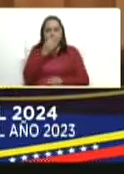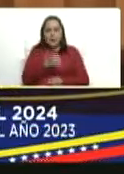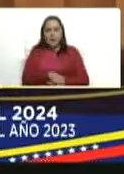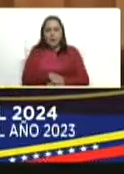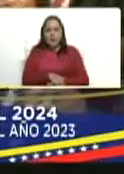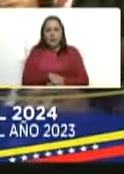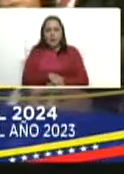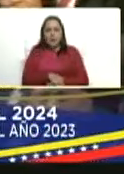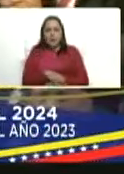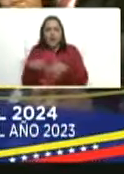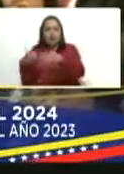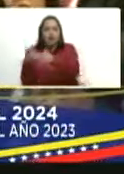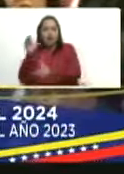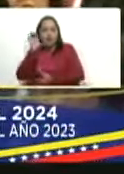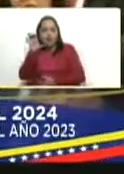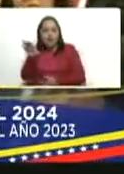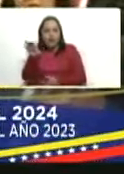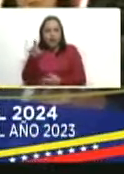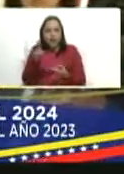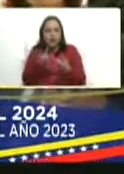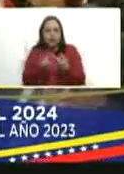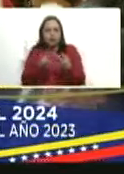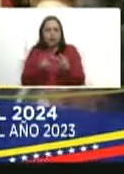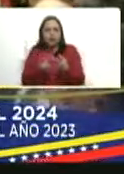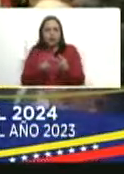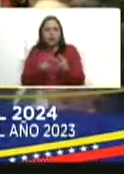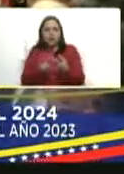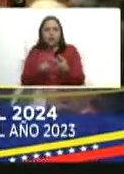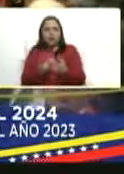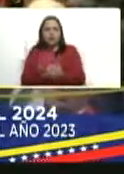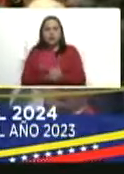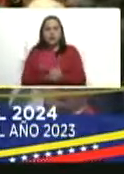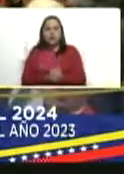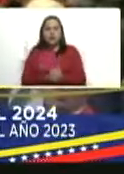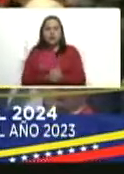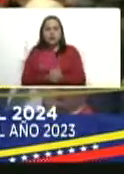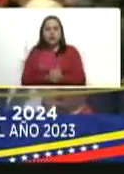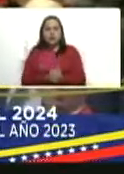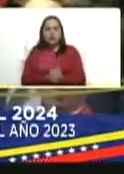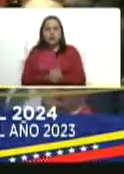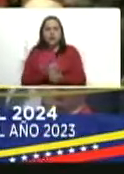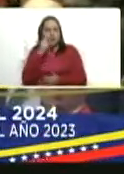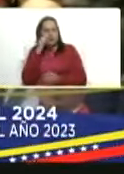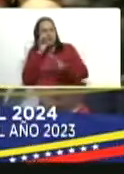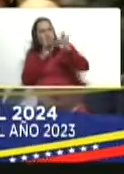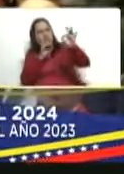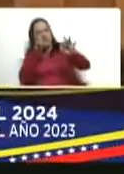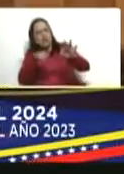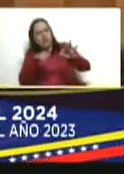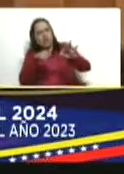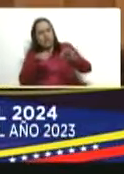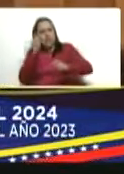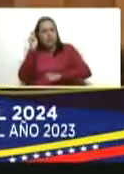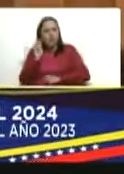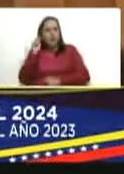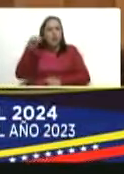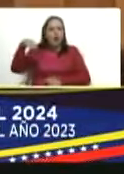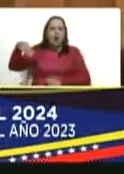del Bloque de la Patria, del Gran Polo Patriótico. Por allá veo a los diputados Jesús Martínez